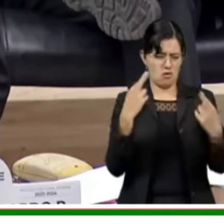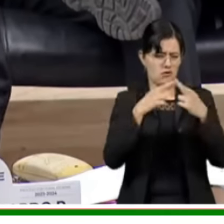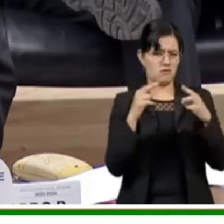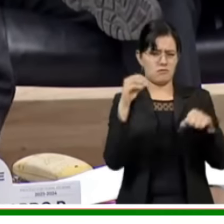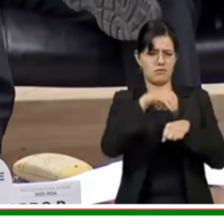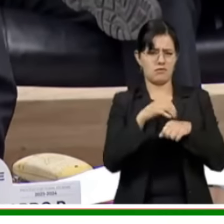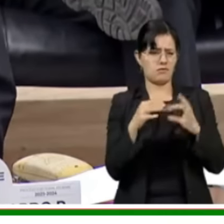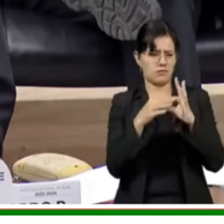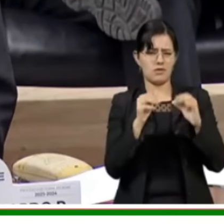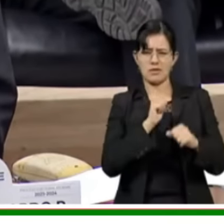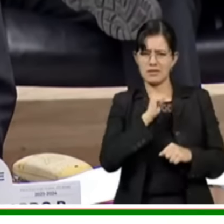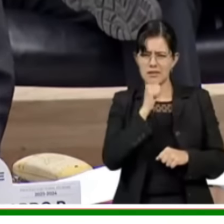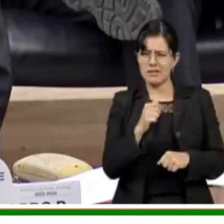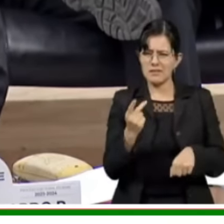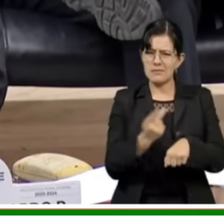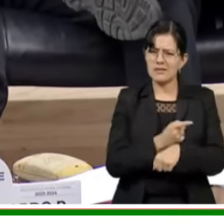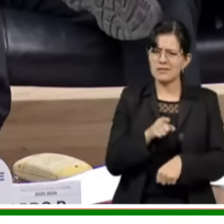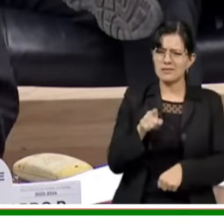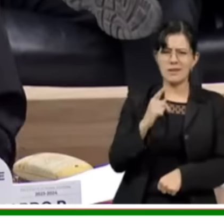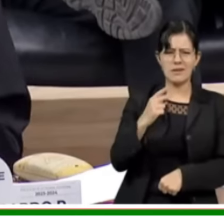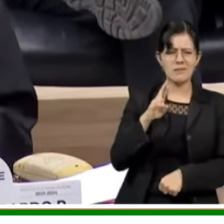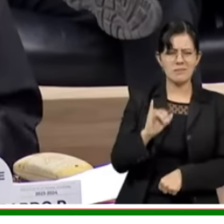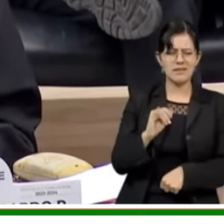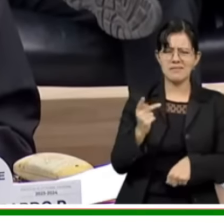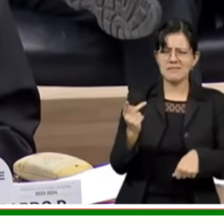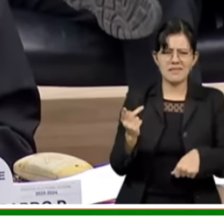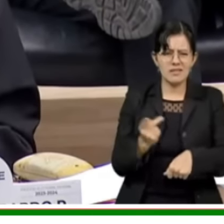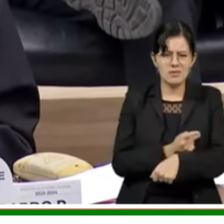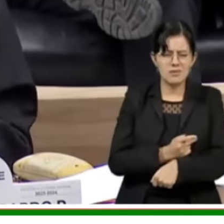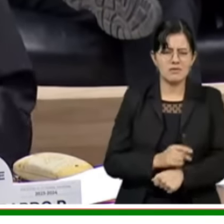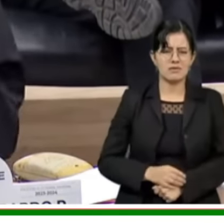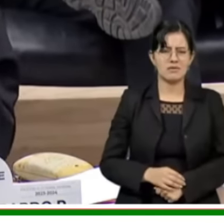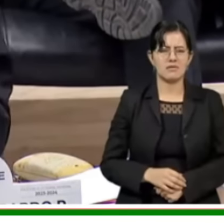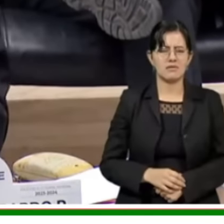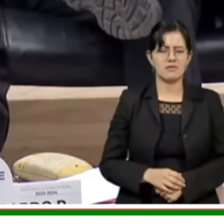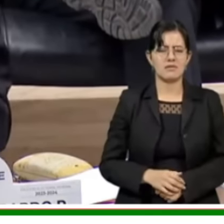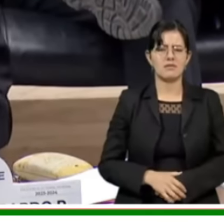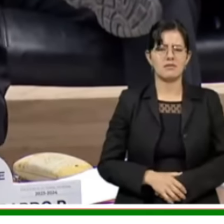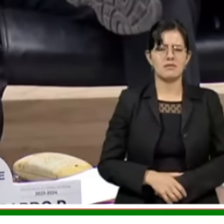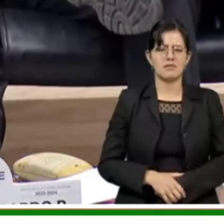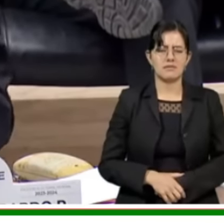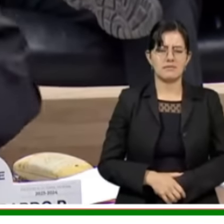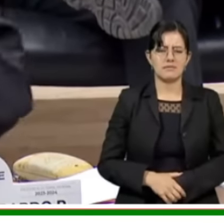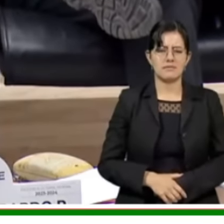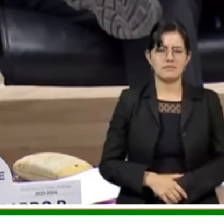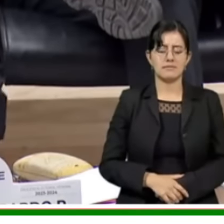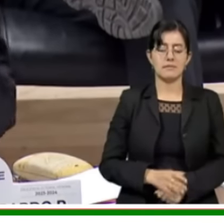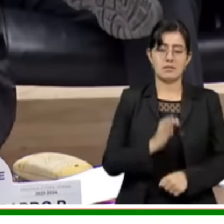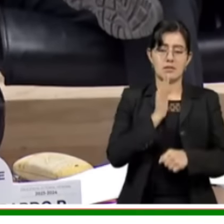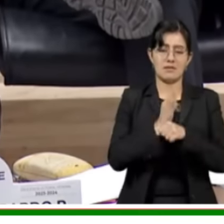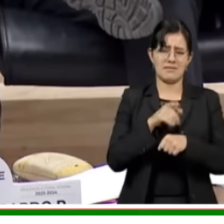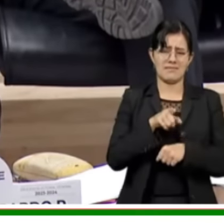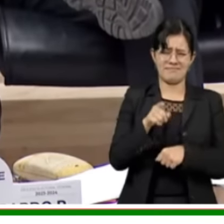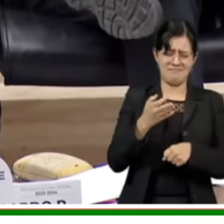pasó con el pri qué les qué le sucedió que tiene esta parodia